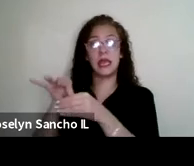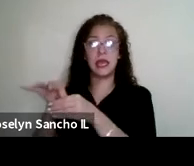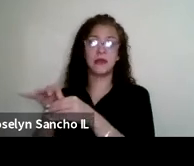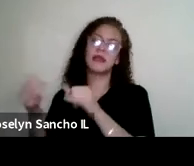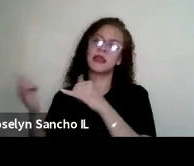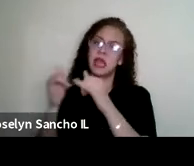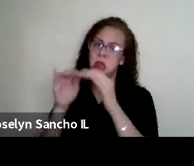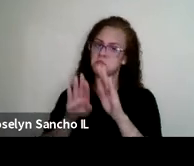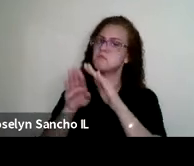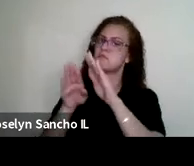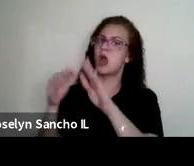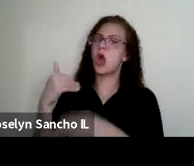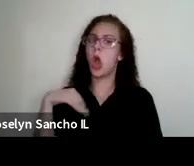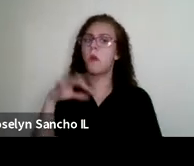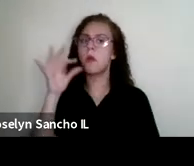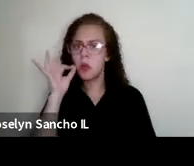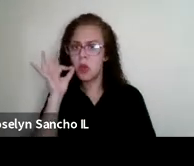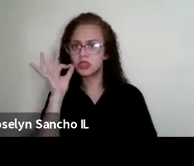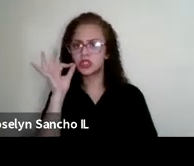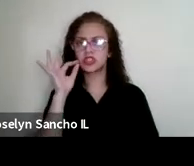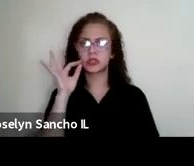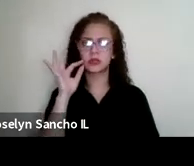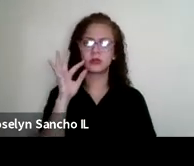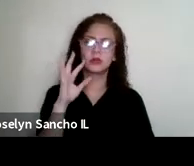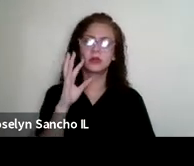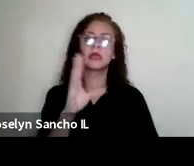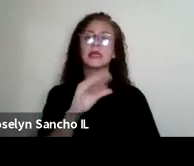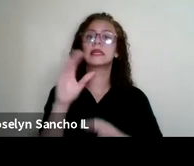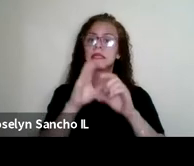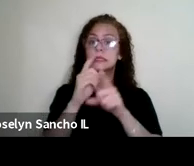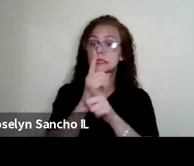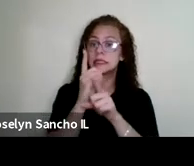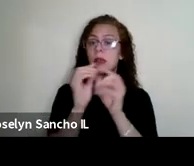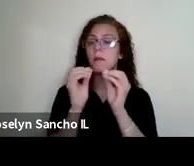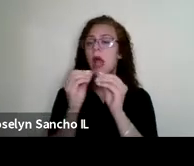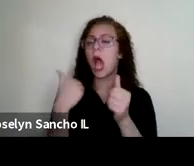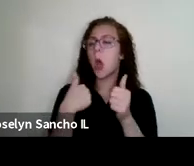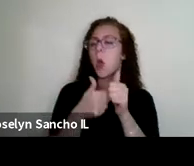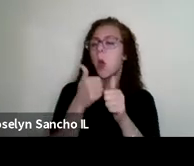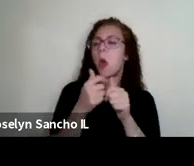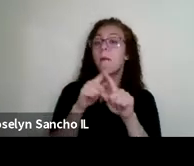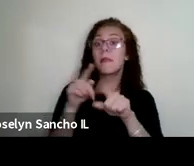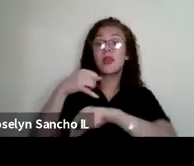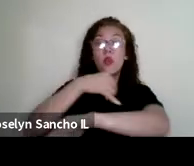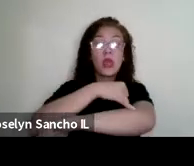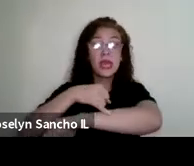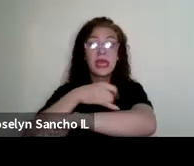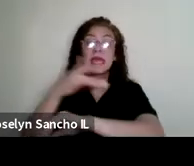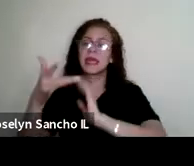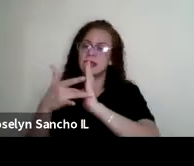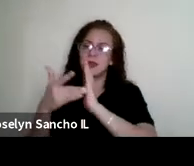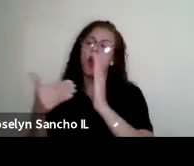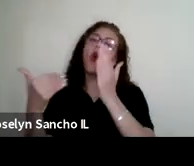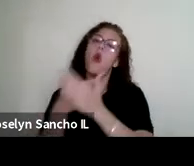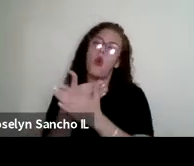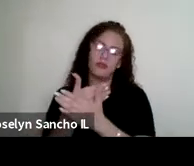o parecido hombres que mujeres, en las exactas más, un poquito más de hombres, pero en las ingenierías y tecnología